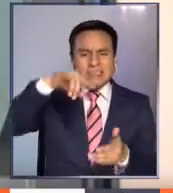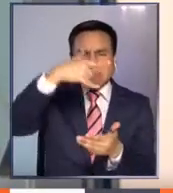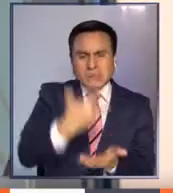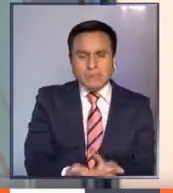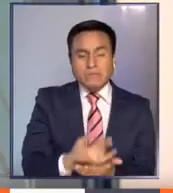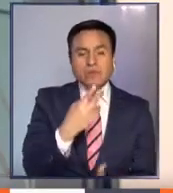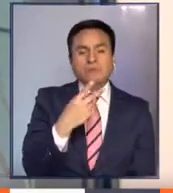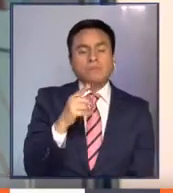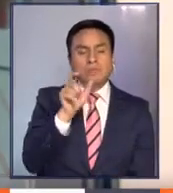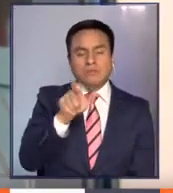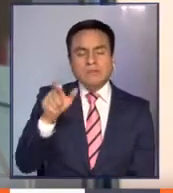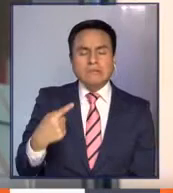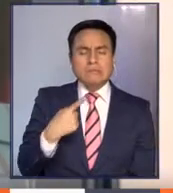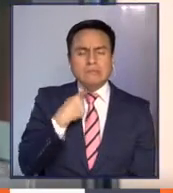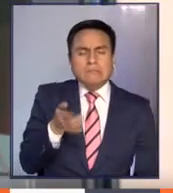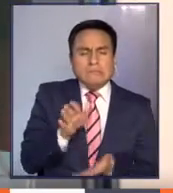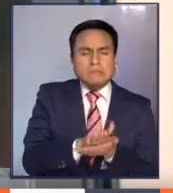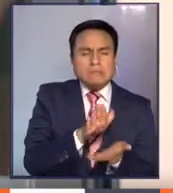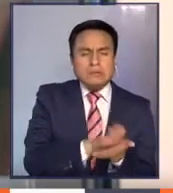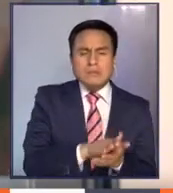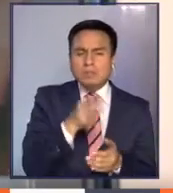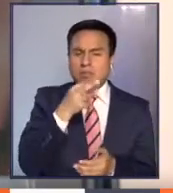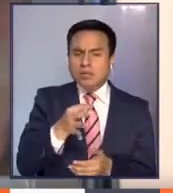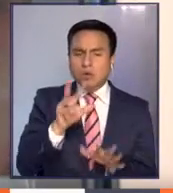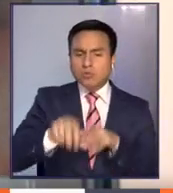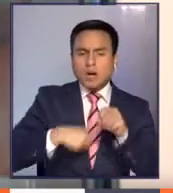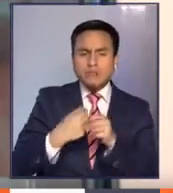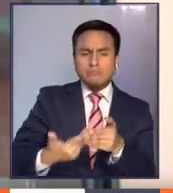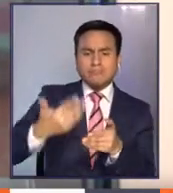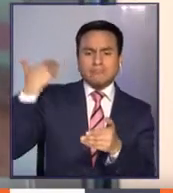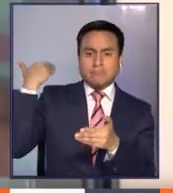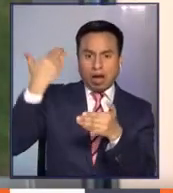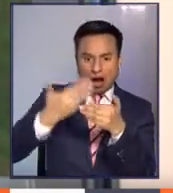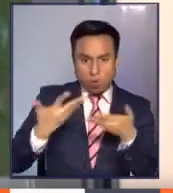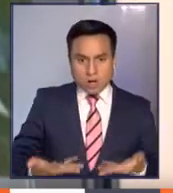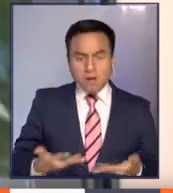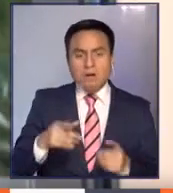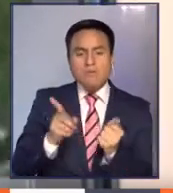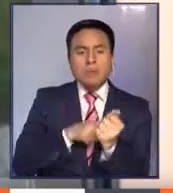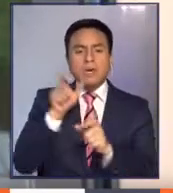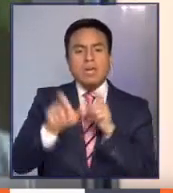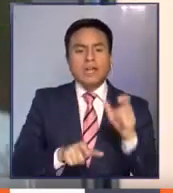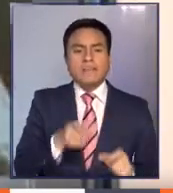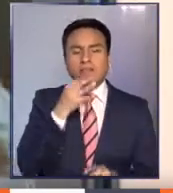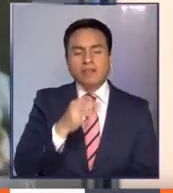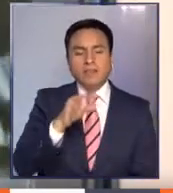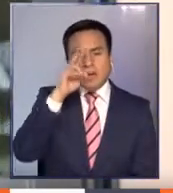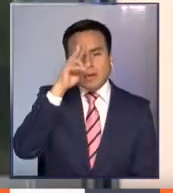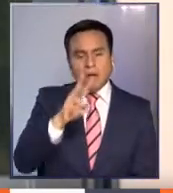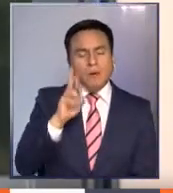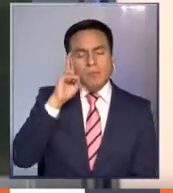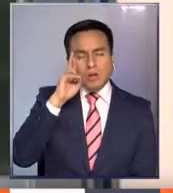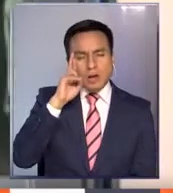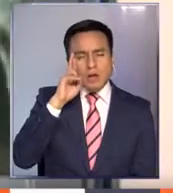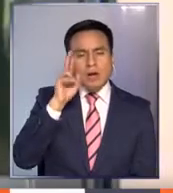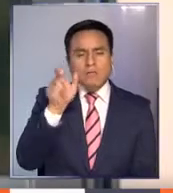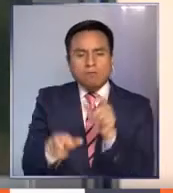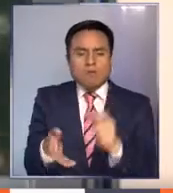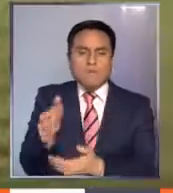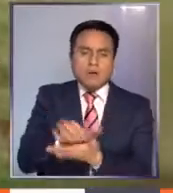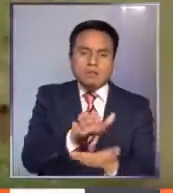la vida y hoy, 8 años después de esa tragedia, las familias están pidiendo un memorial para recordar a los